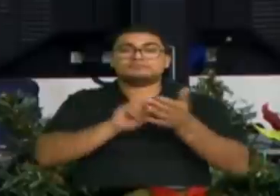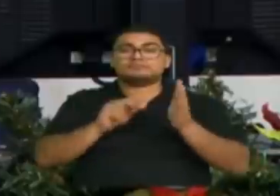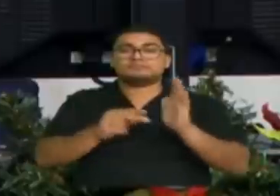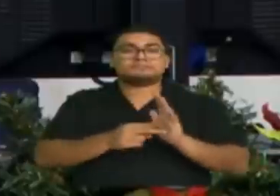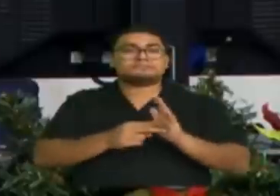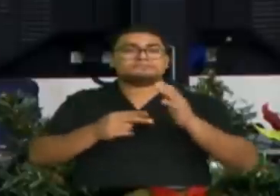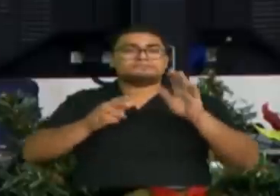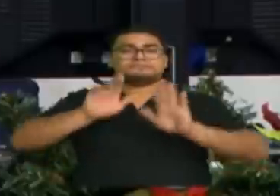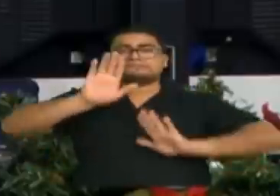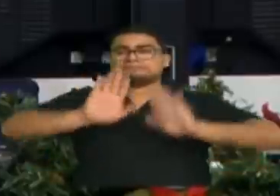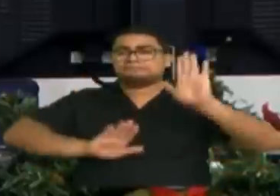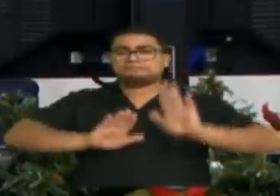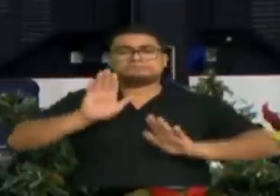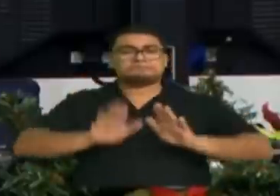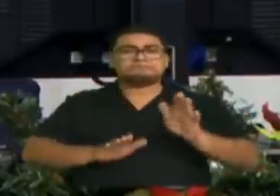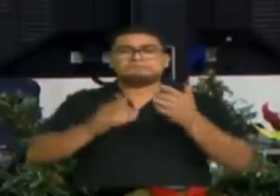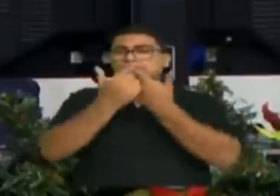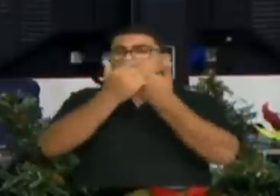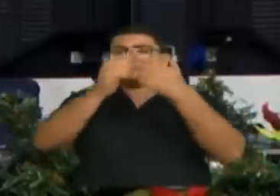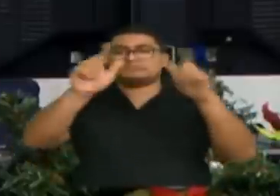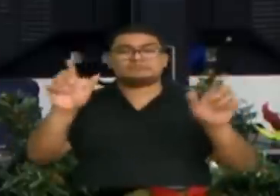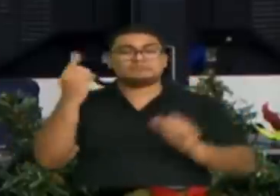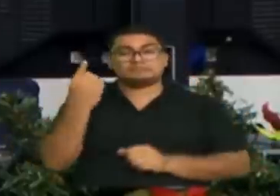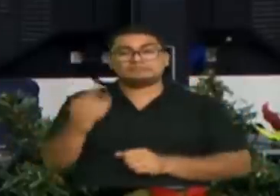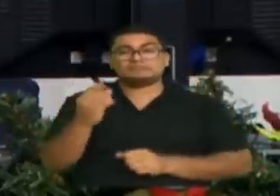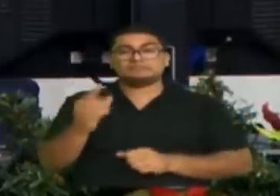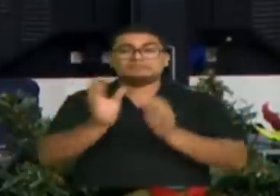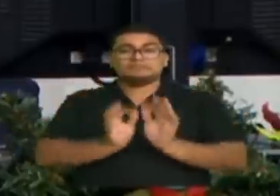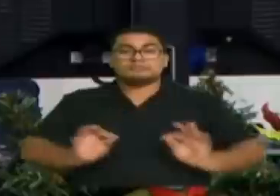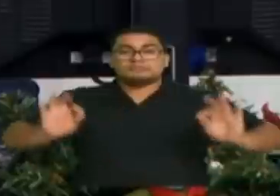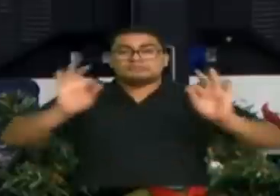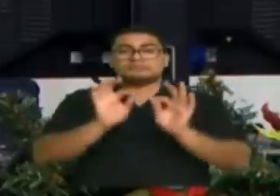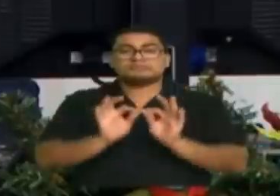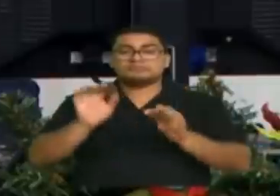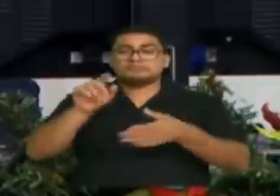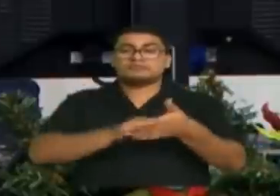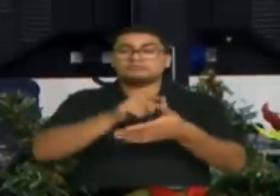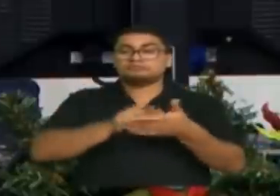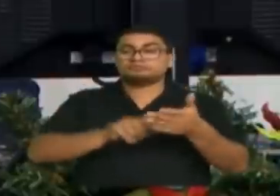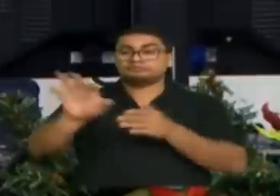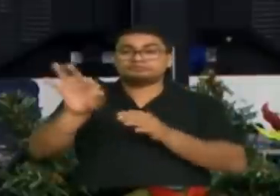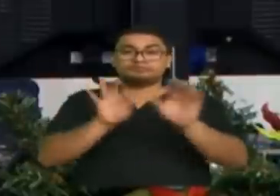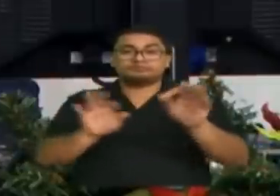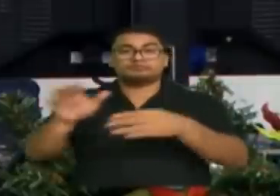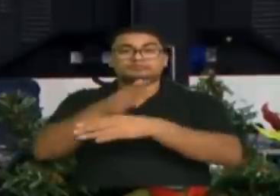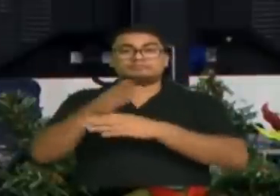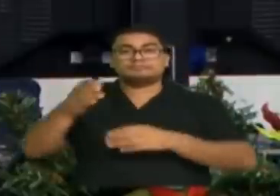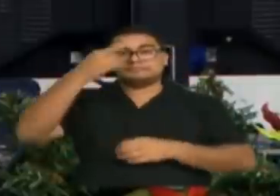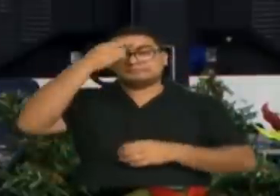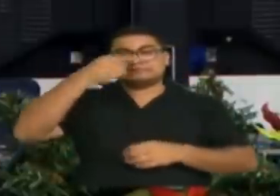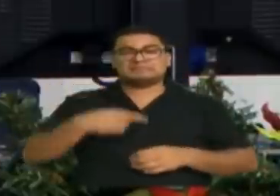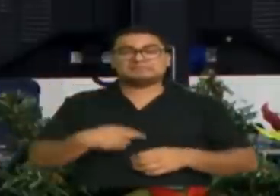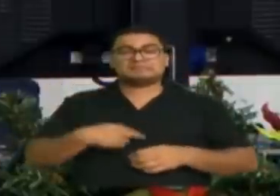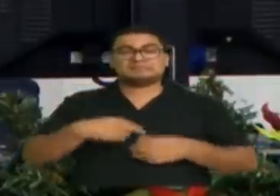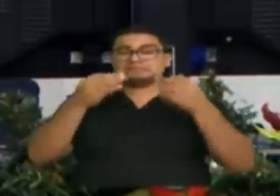Estado democrático y social de derecho, el cual debe garantizar que la elección de autoridades en todos los niveles